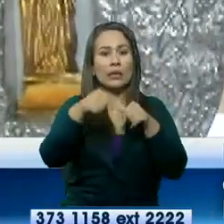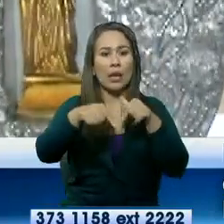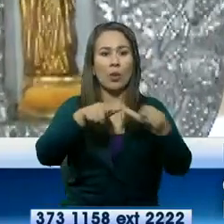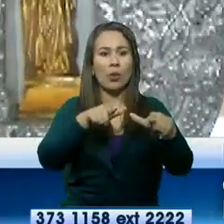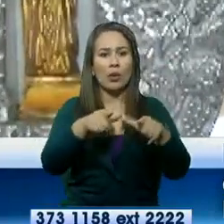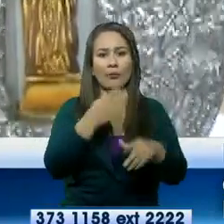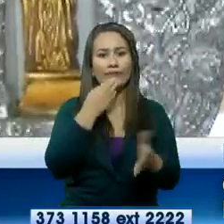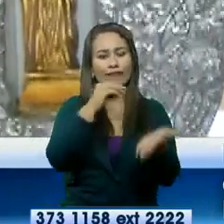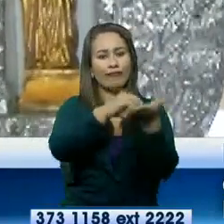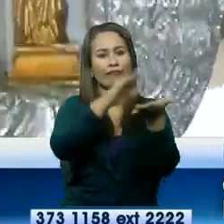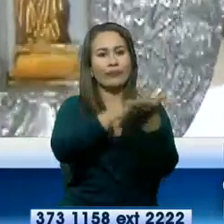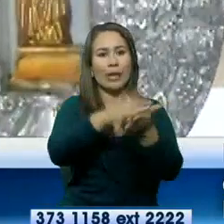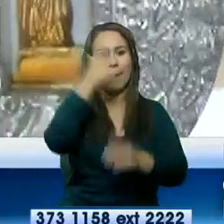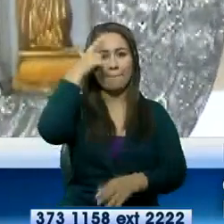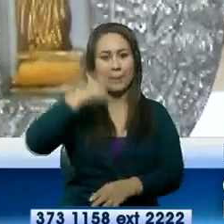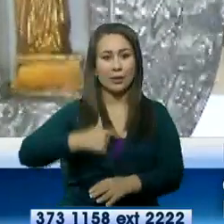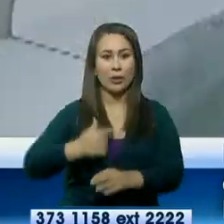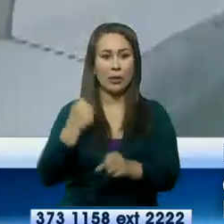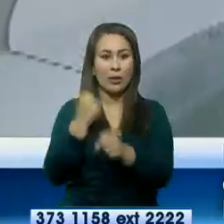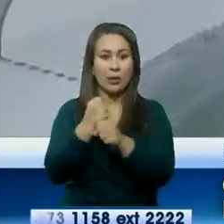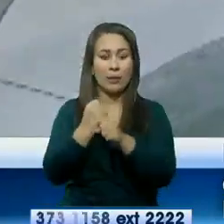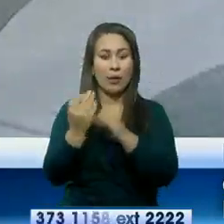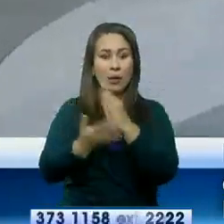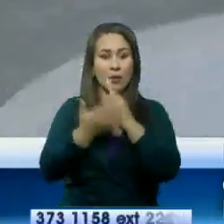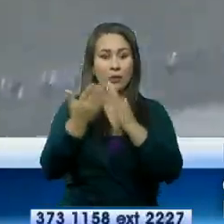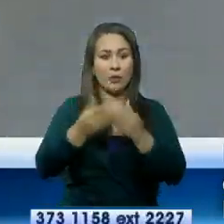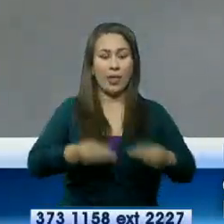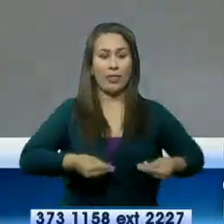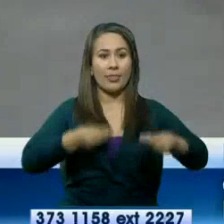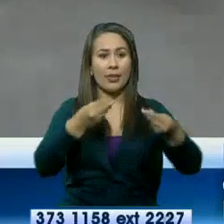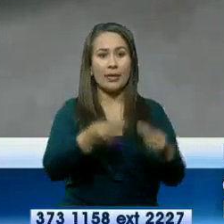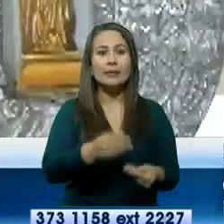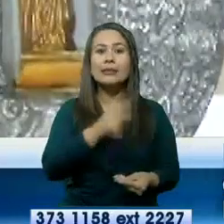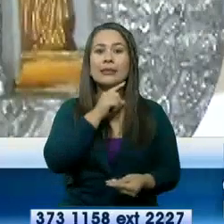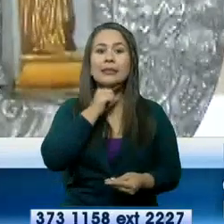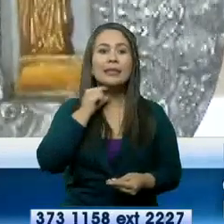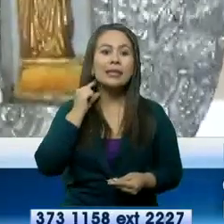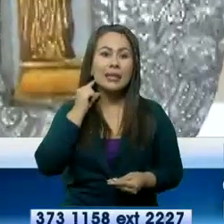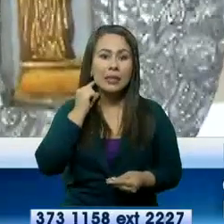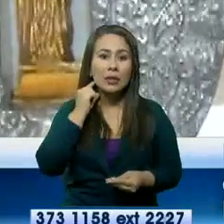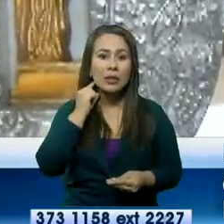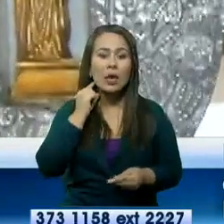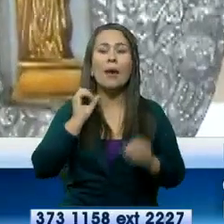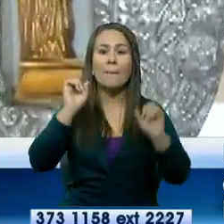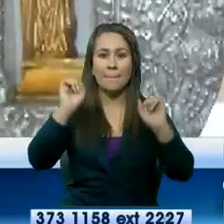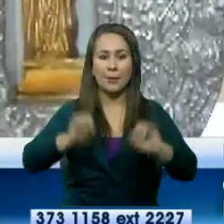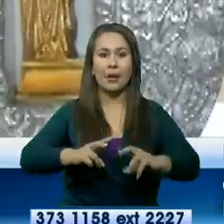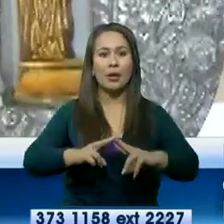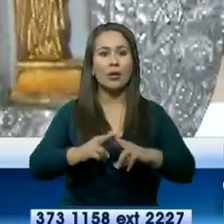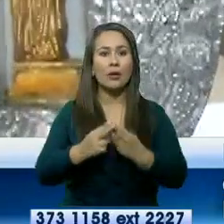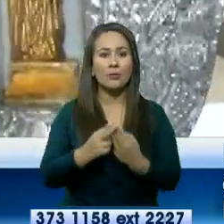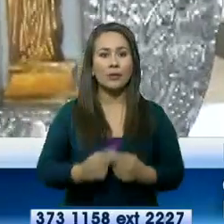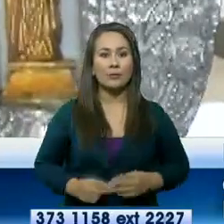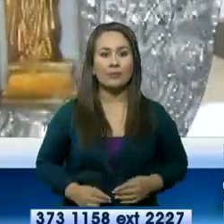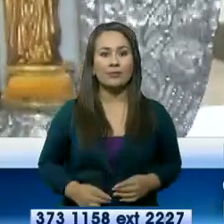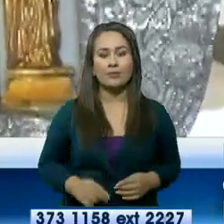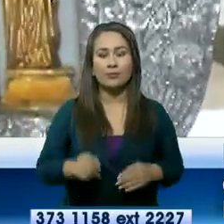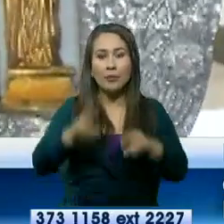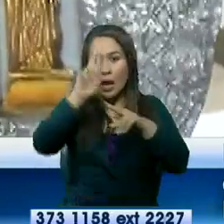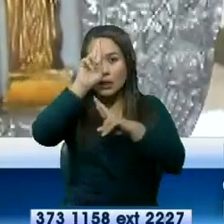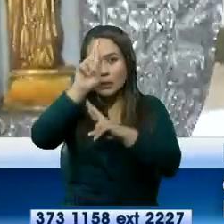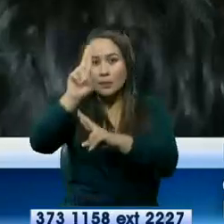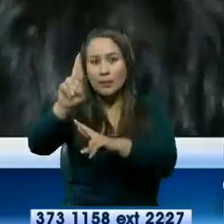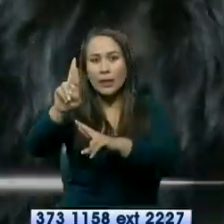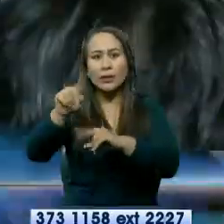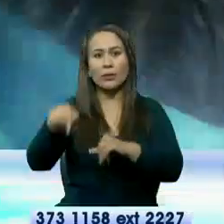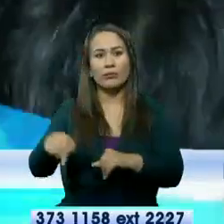que un maestro la entregó a los sacerdotes para que de ahí naciera ya esta veneración y